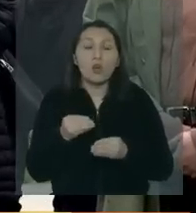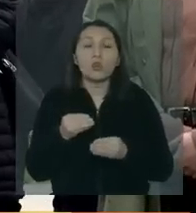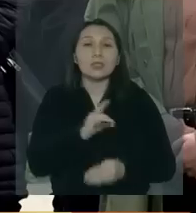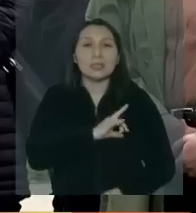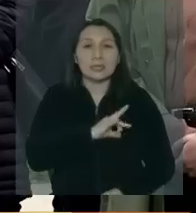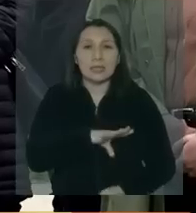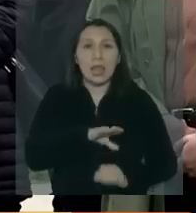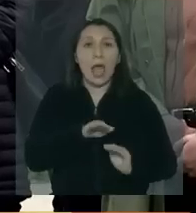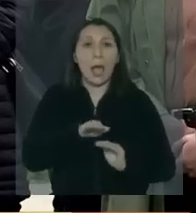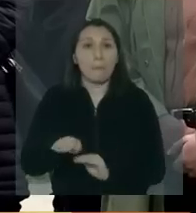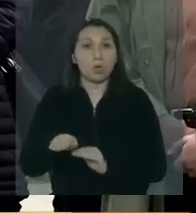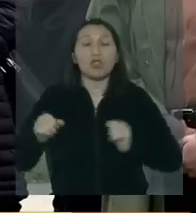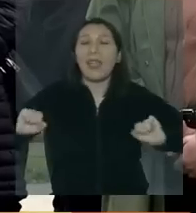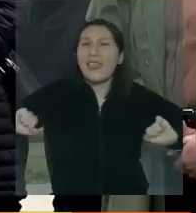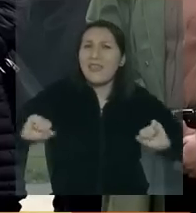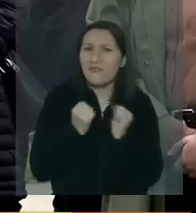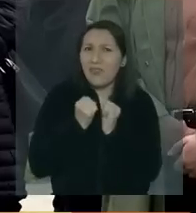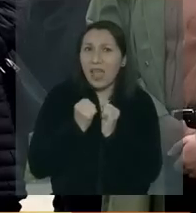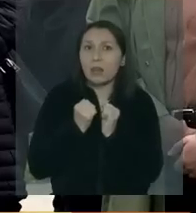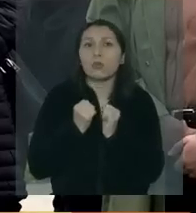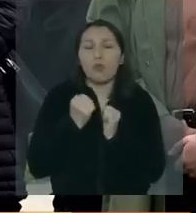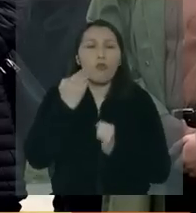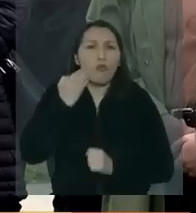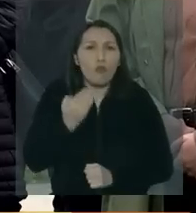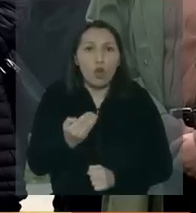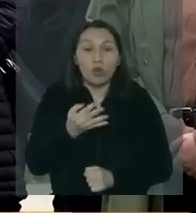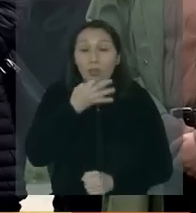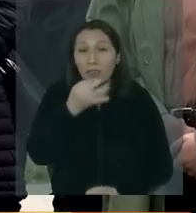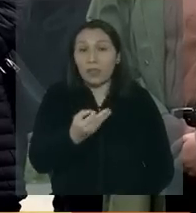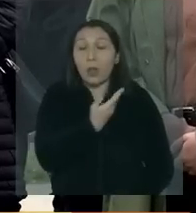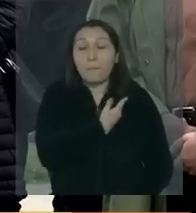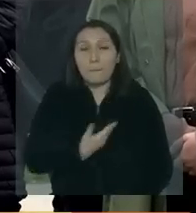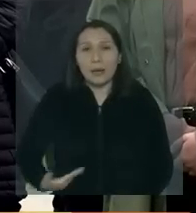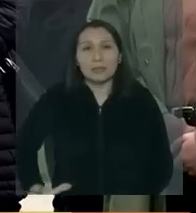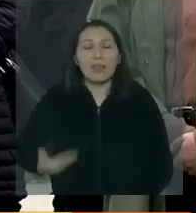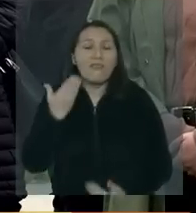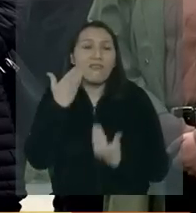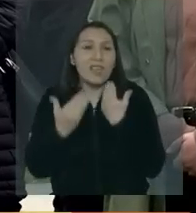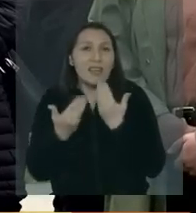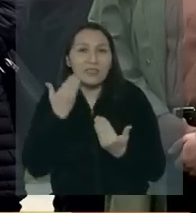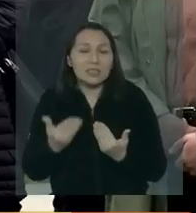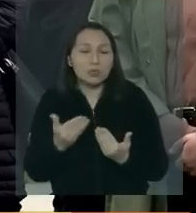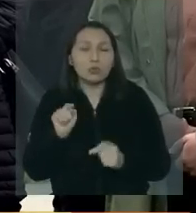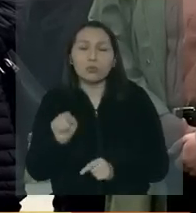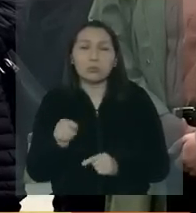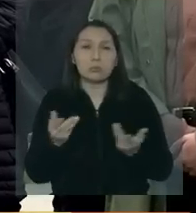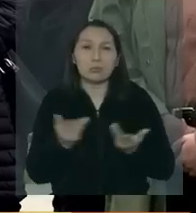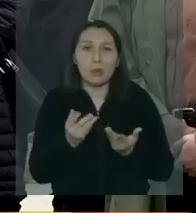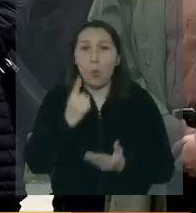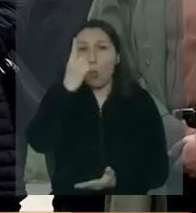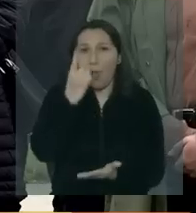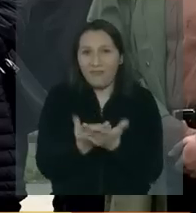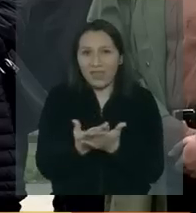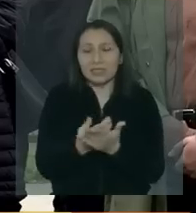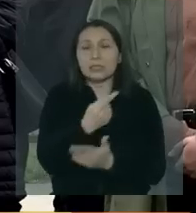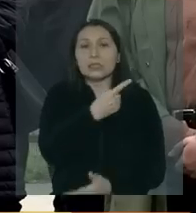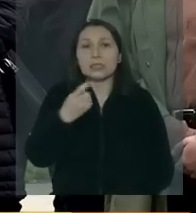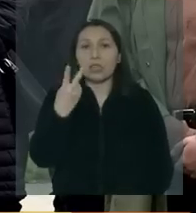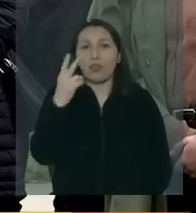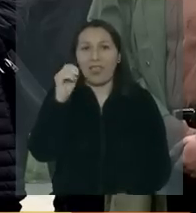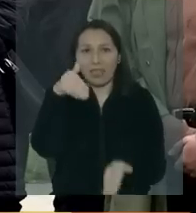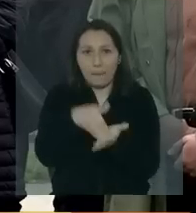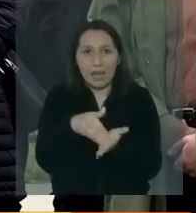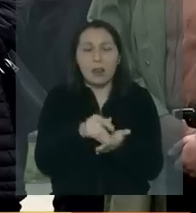extraordinario Chile Apoya de invierno, como decía el presidente, este será un beneficio una vez de 120